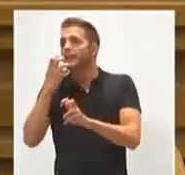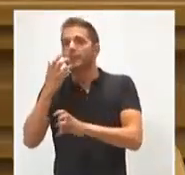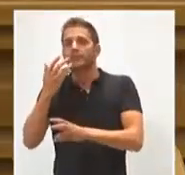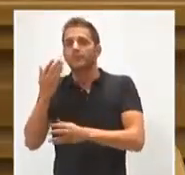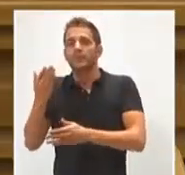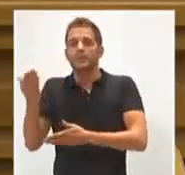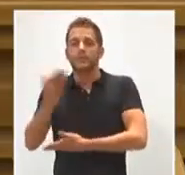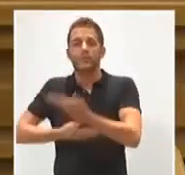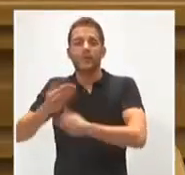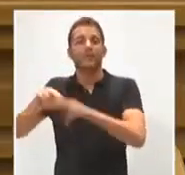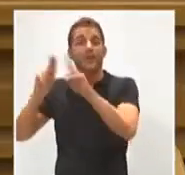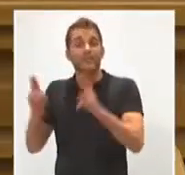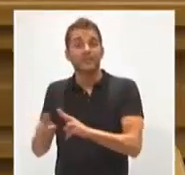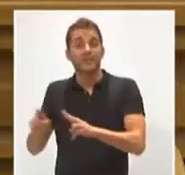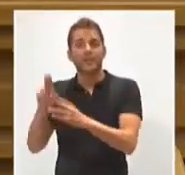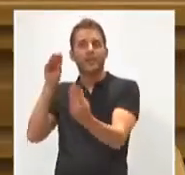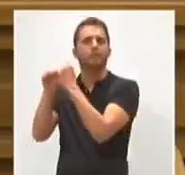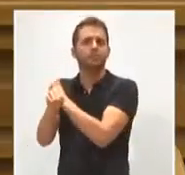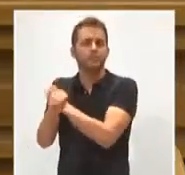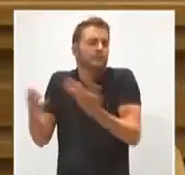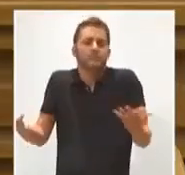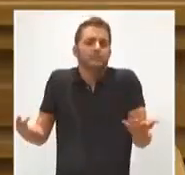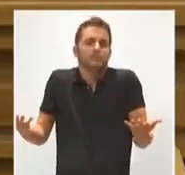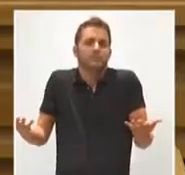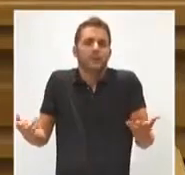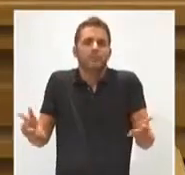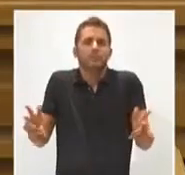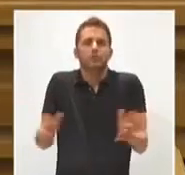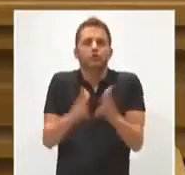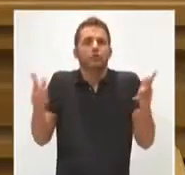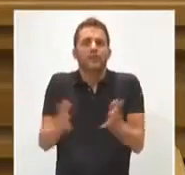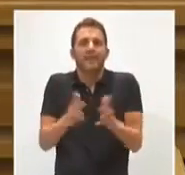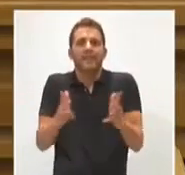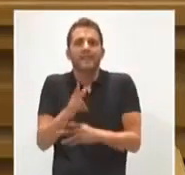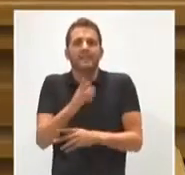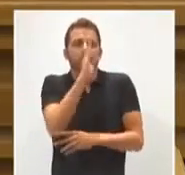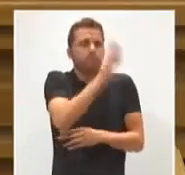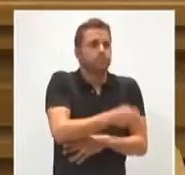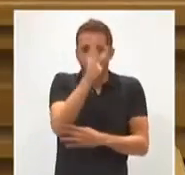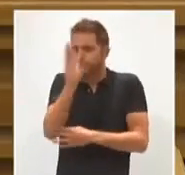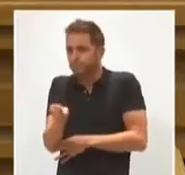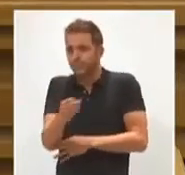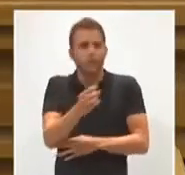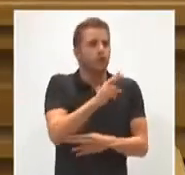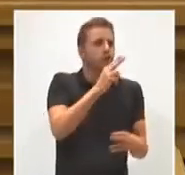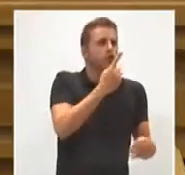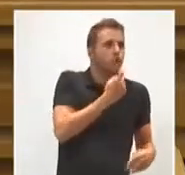internacional yo que sé la sociedad no es tan tan blanco o negro no tan rojo o azul